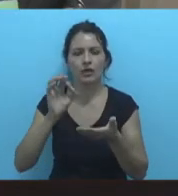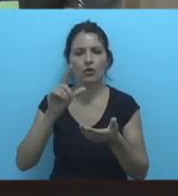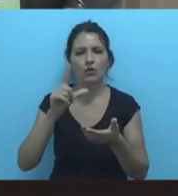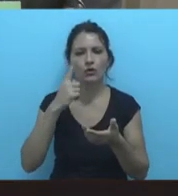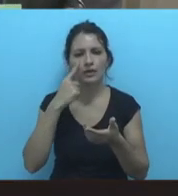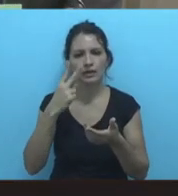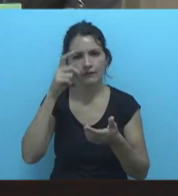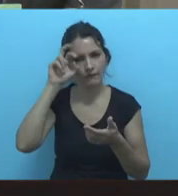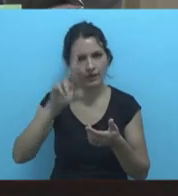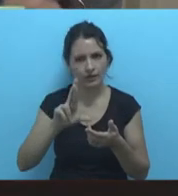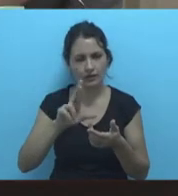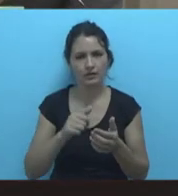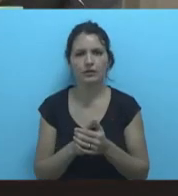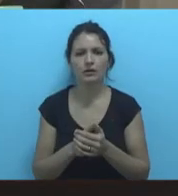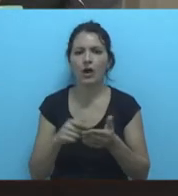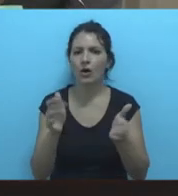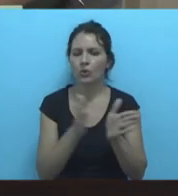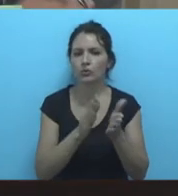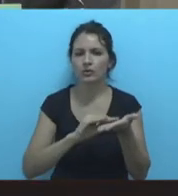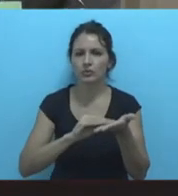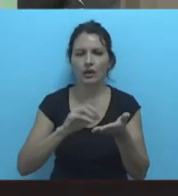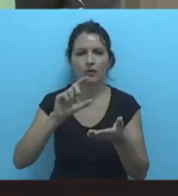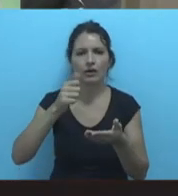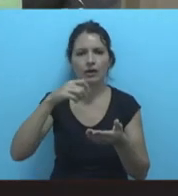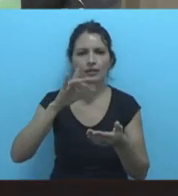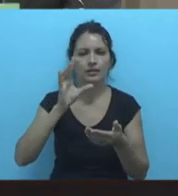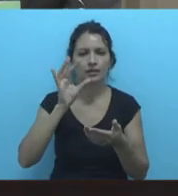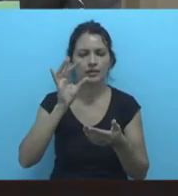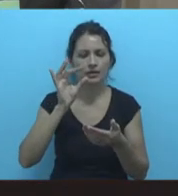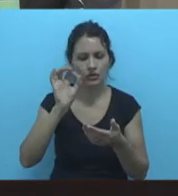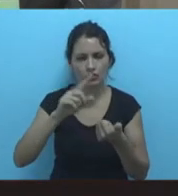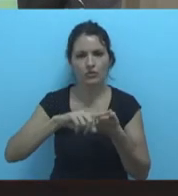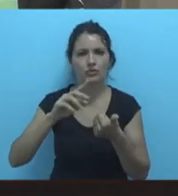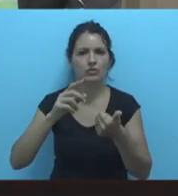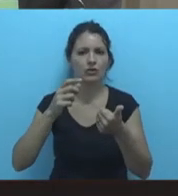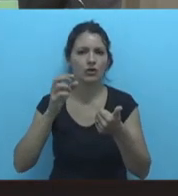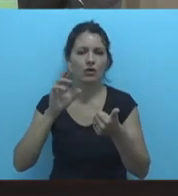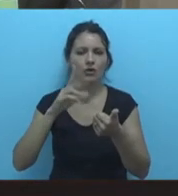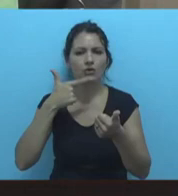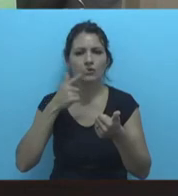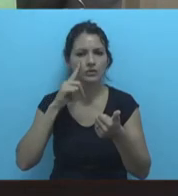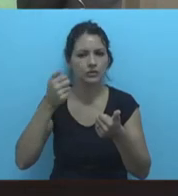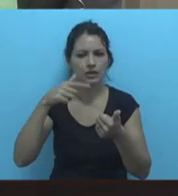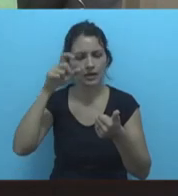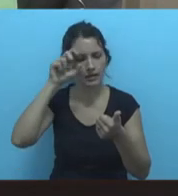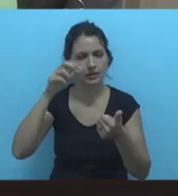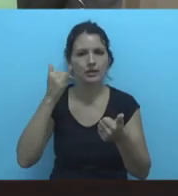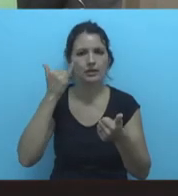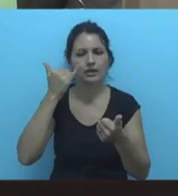Oliver y la firma del diputado Cándido Puyaro González, Basile, Bastía, Orsiani, Espíndola, Zen,